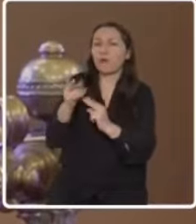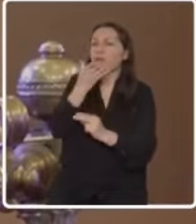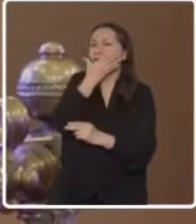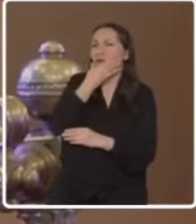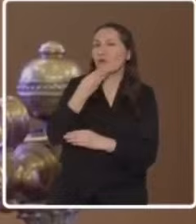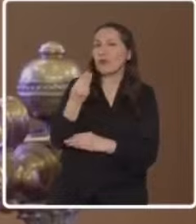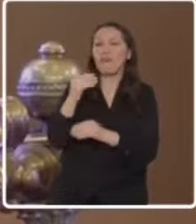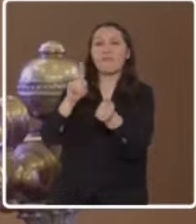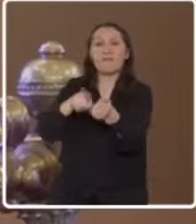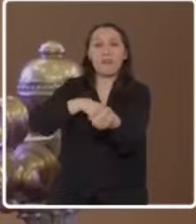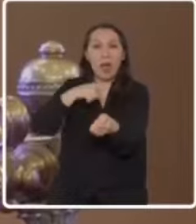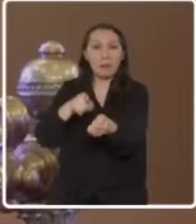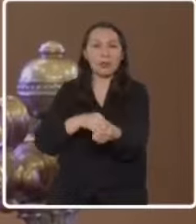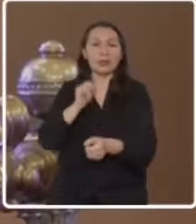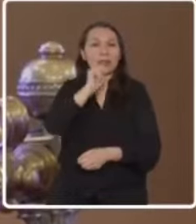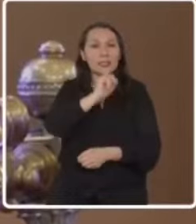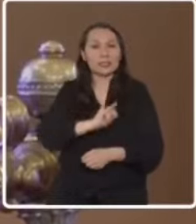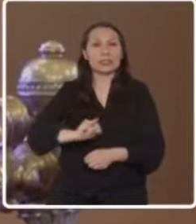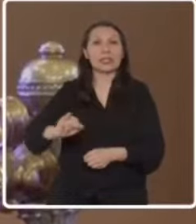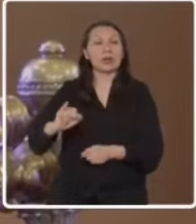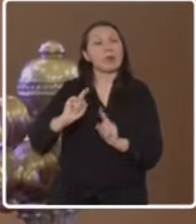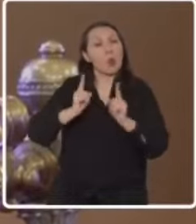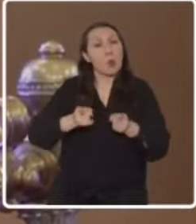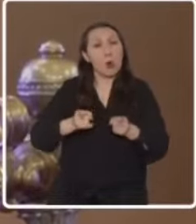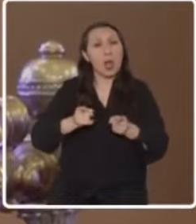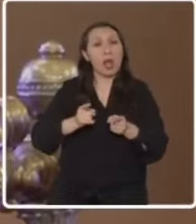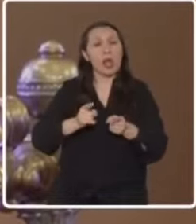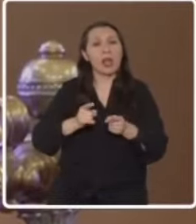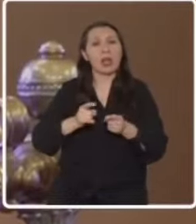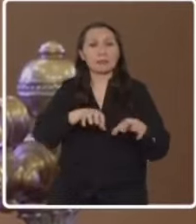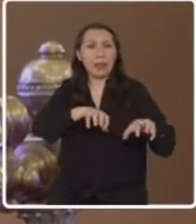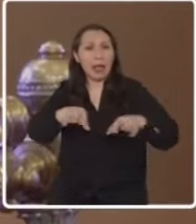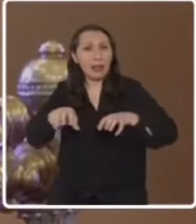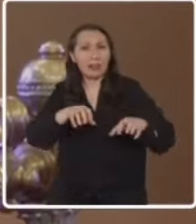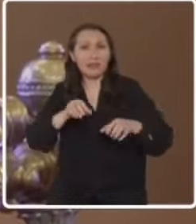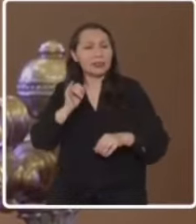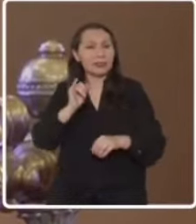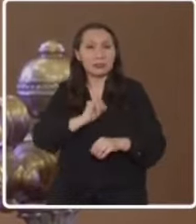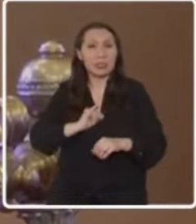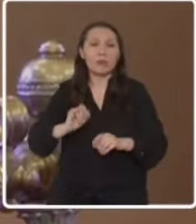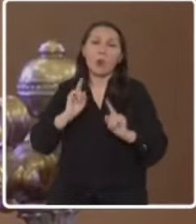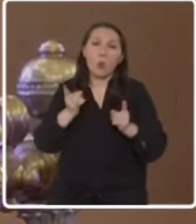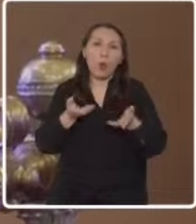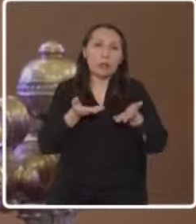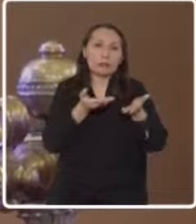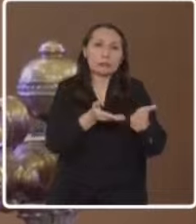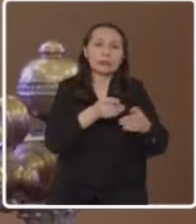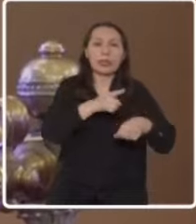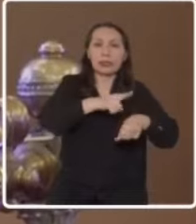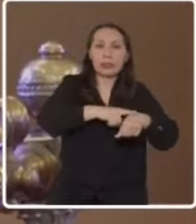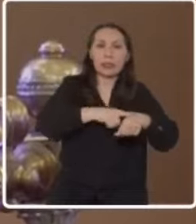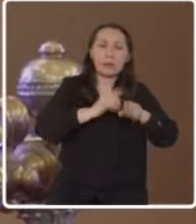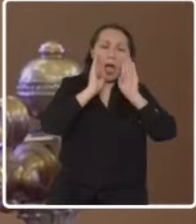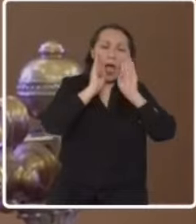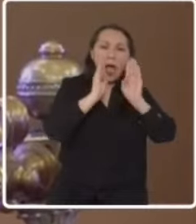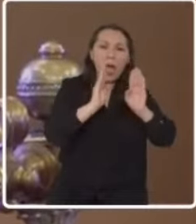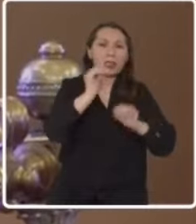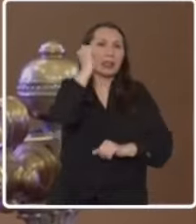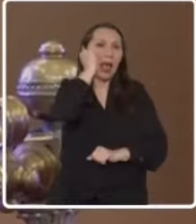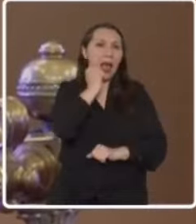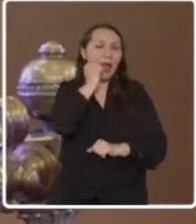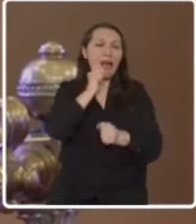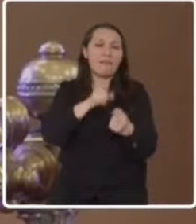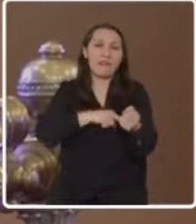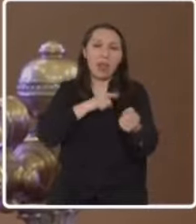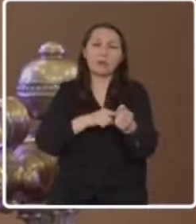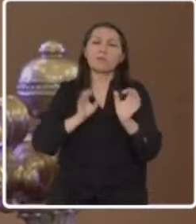familia a la que siempre, y a pesar de todas sus actividades, le dedicó su tiempo, atención y cariño,